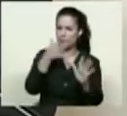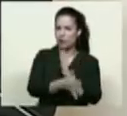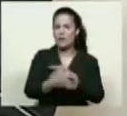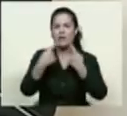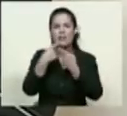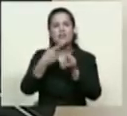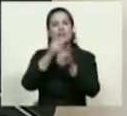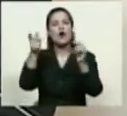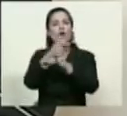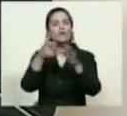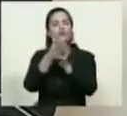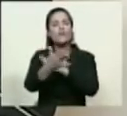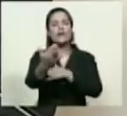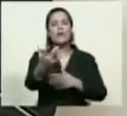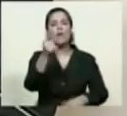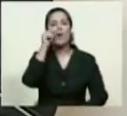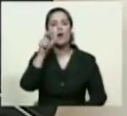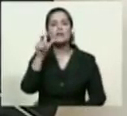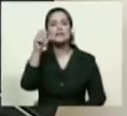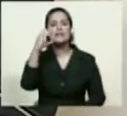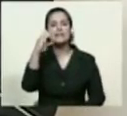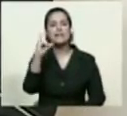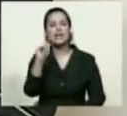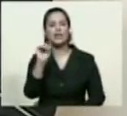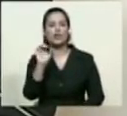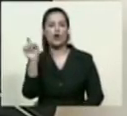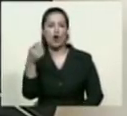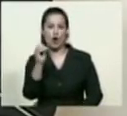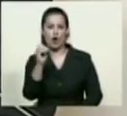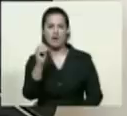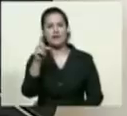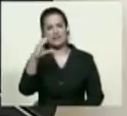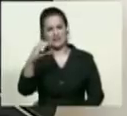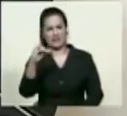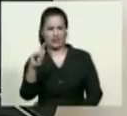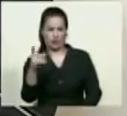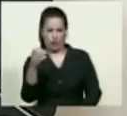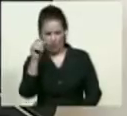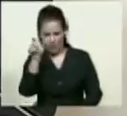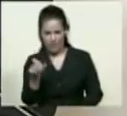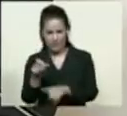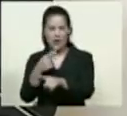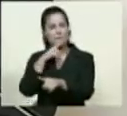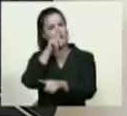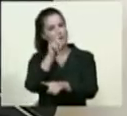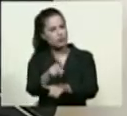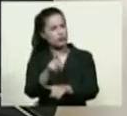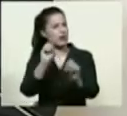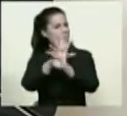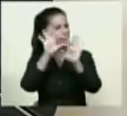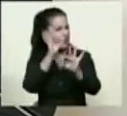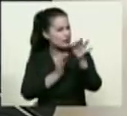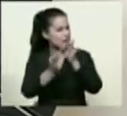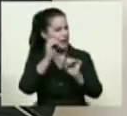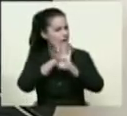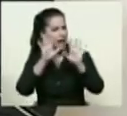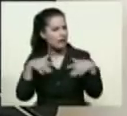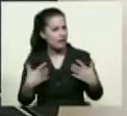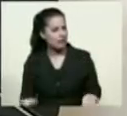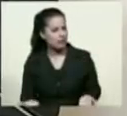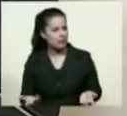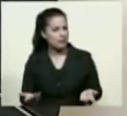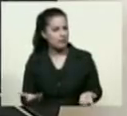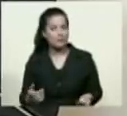gobierno vinculado al caso de Sidgo. Le quería pedir, si puede, una precisión sobre ese tema. El devenir